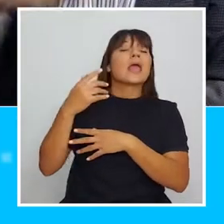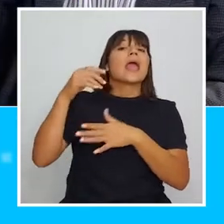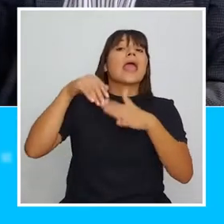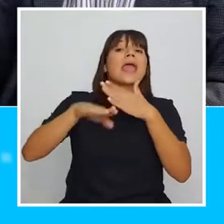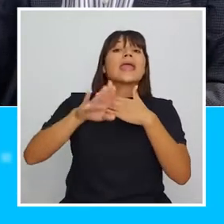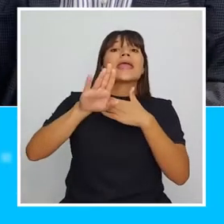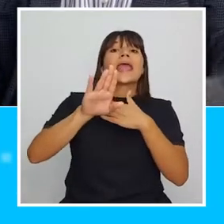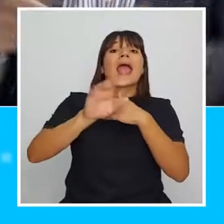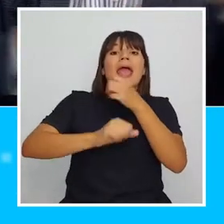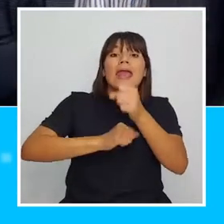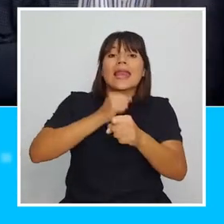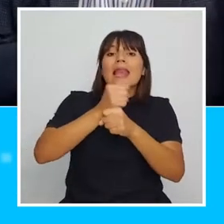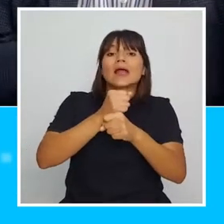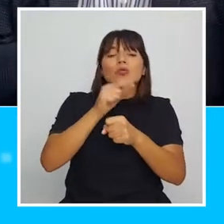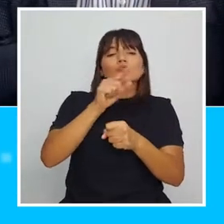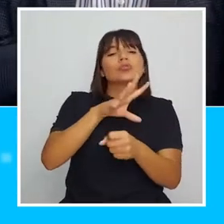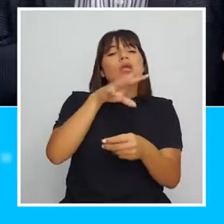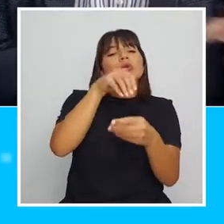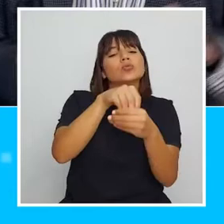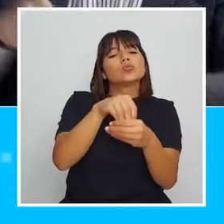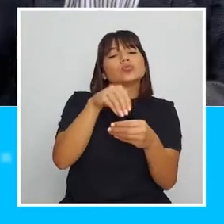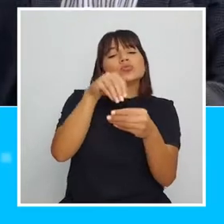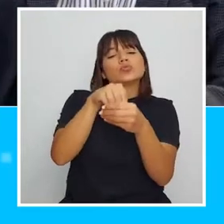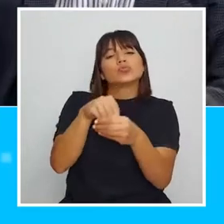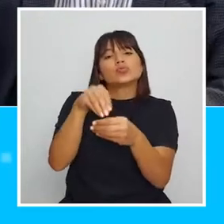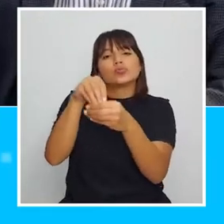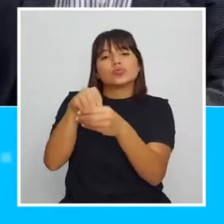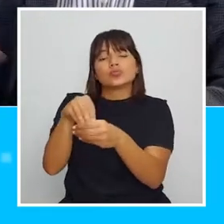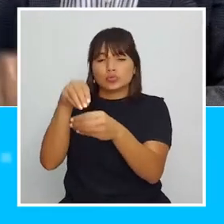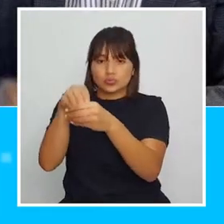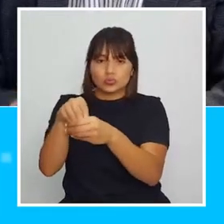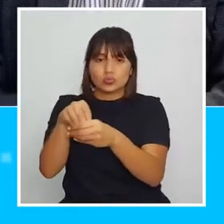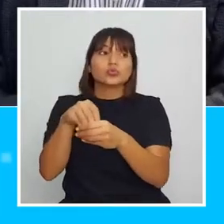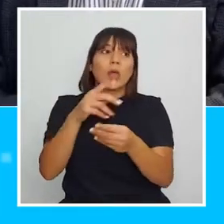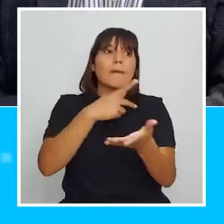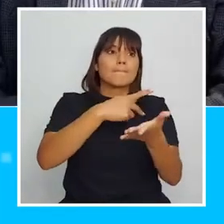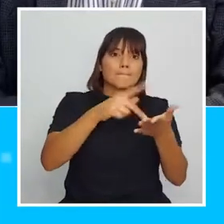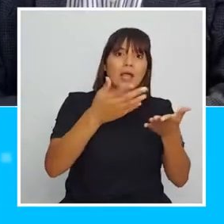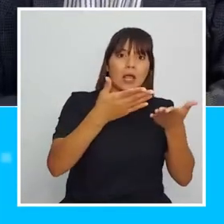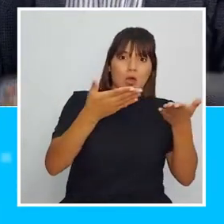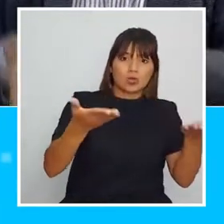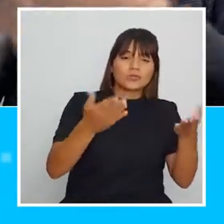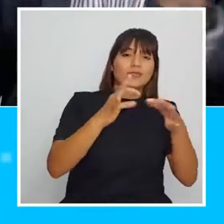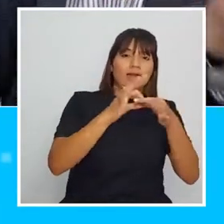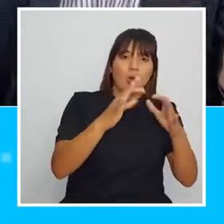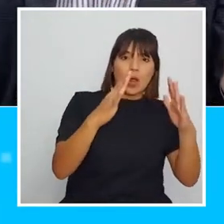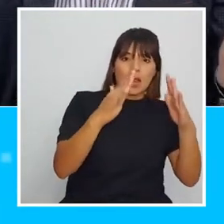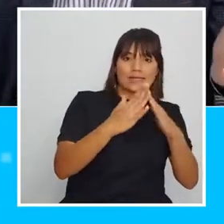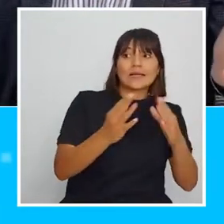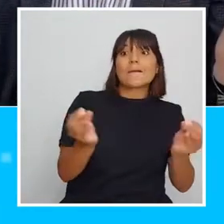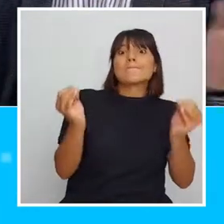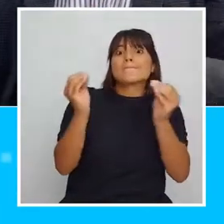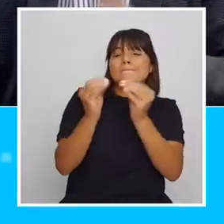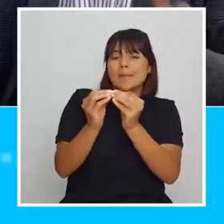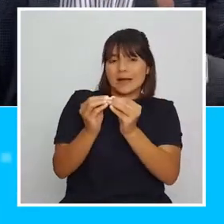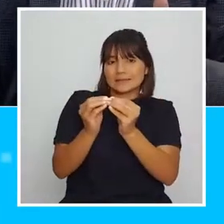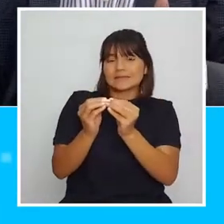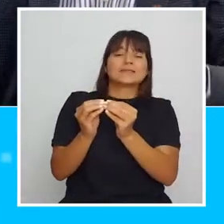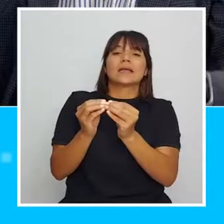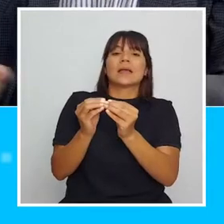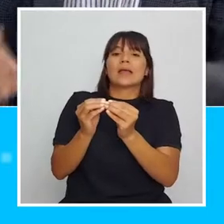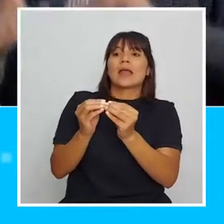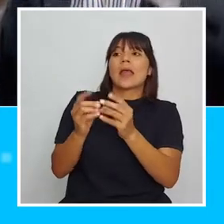ingresos, alcance para los gastos de la casa más el pago de ese crédito? A lo mejor yo quisiera salir el crédito en un